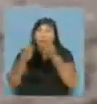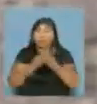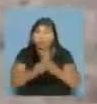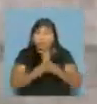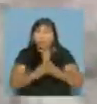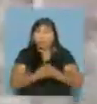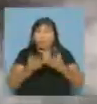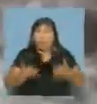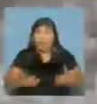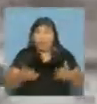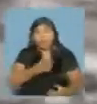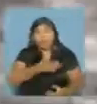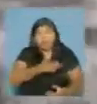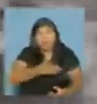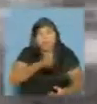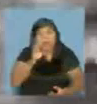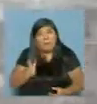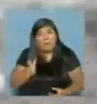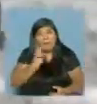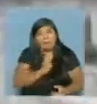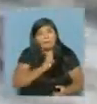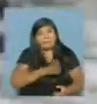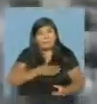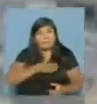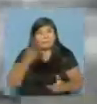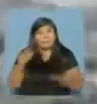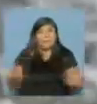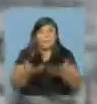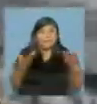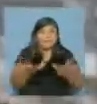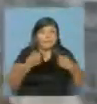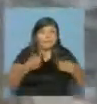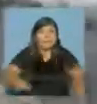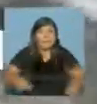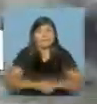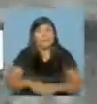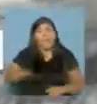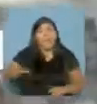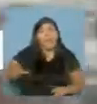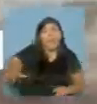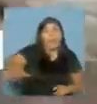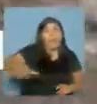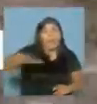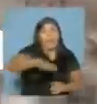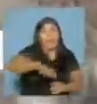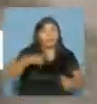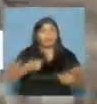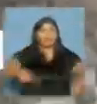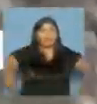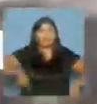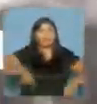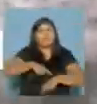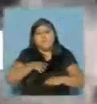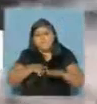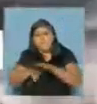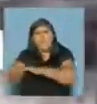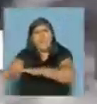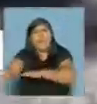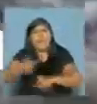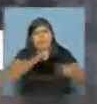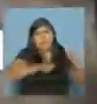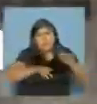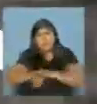muy difícil acceso, o sea, no hay caminos, están en medio del monte. Así que el trabajo del avión hidrante es muy, pero muy